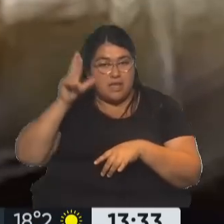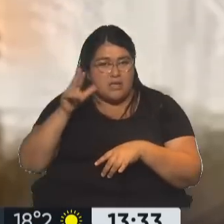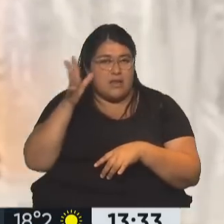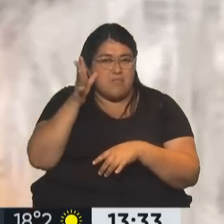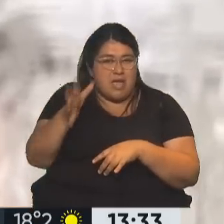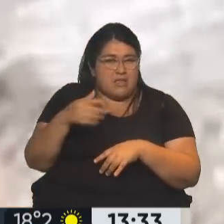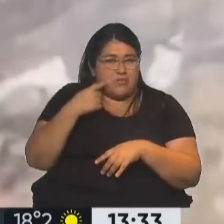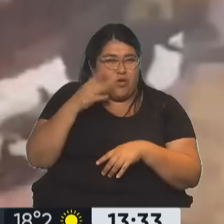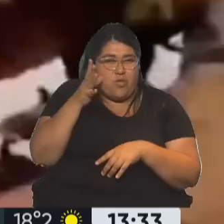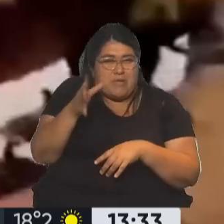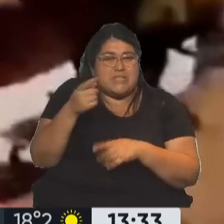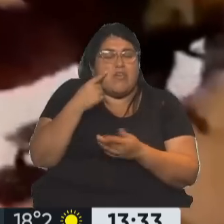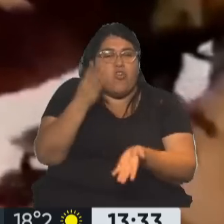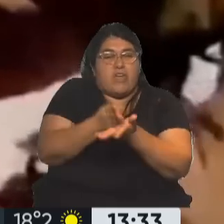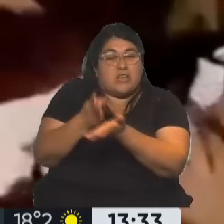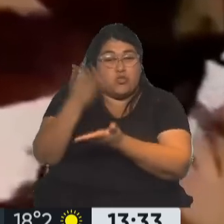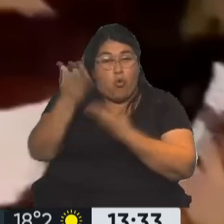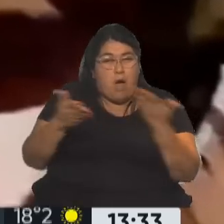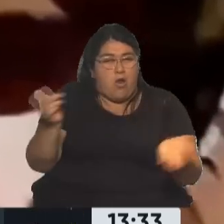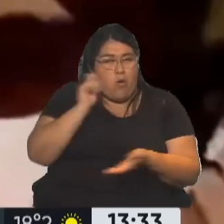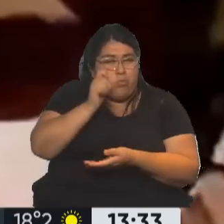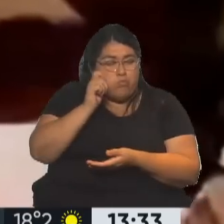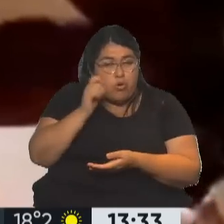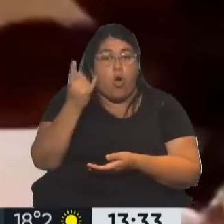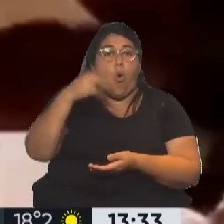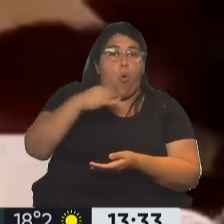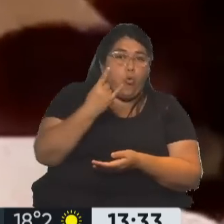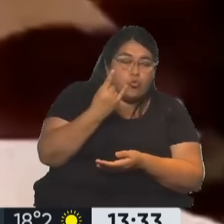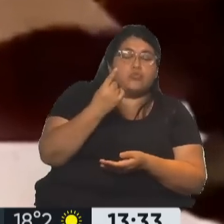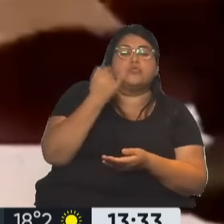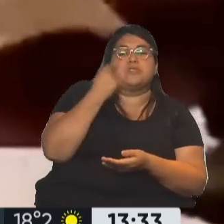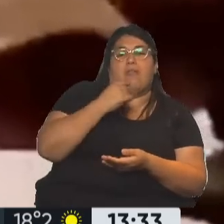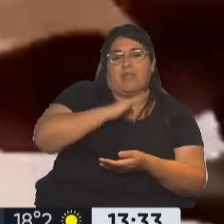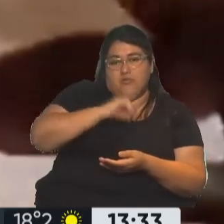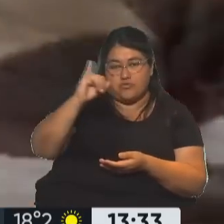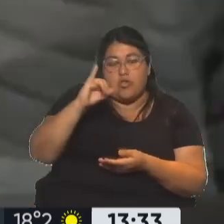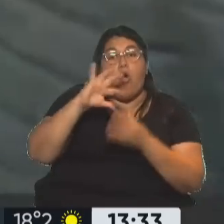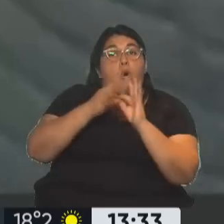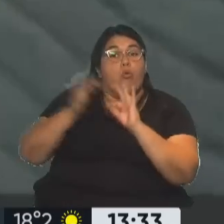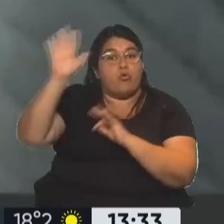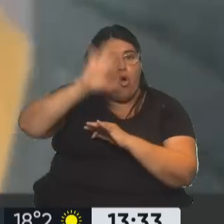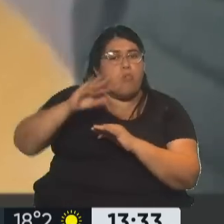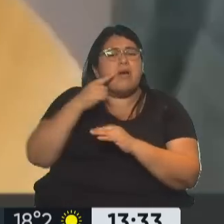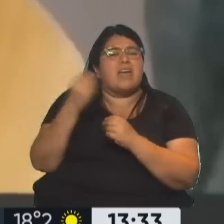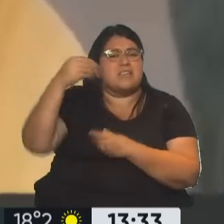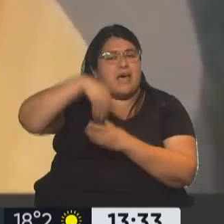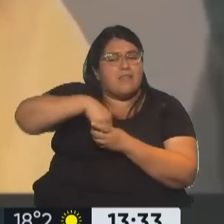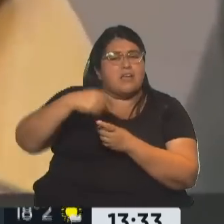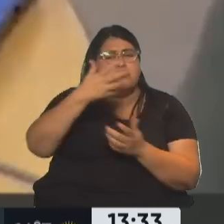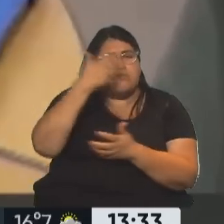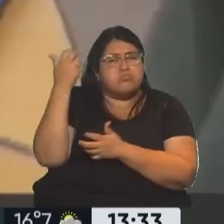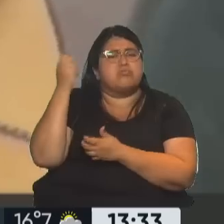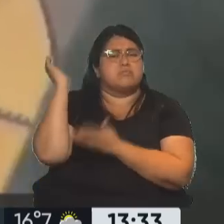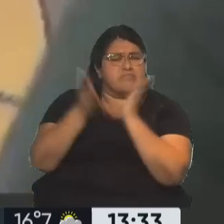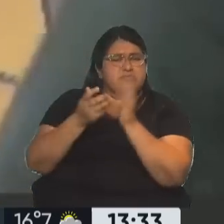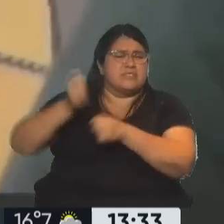y violaciones a los derechos humanos denunciadas por la ONU y la Unión Europea, incluyendo torturas y ejecuciones de desertores a